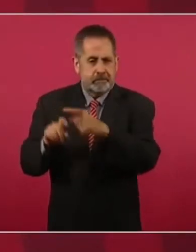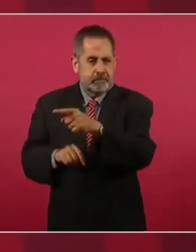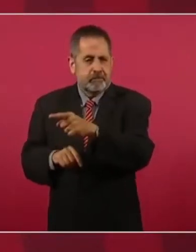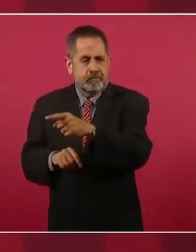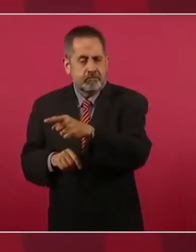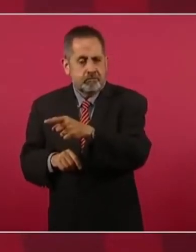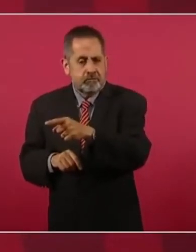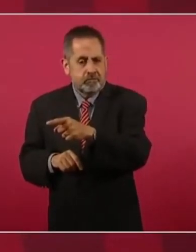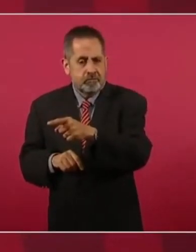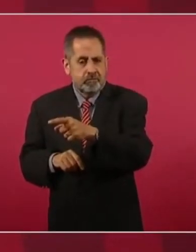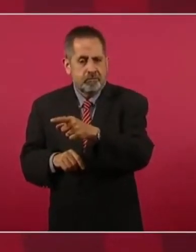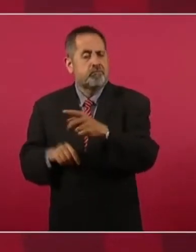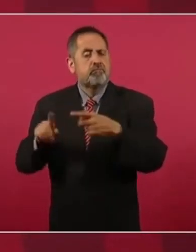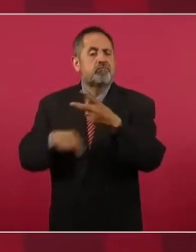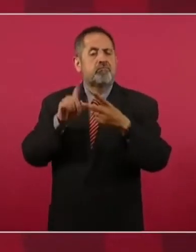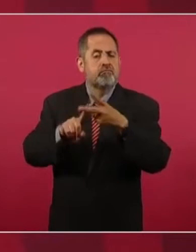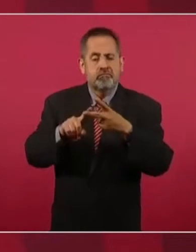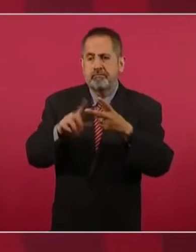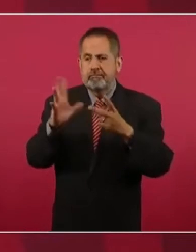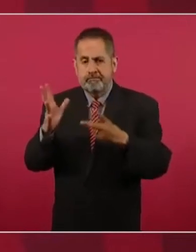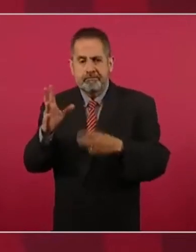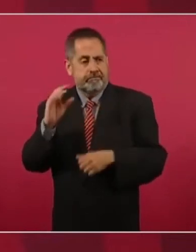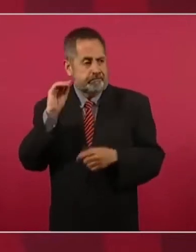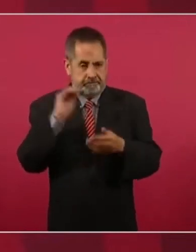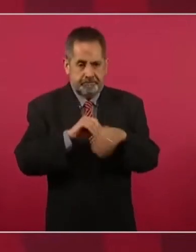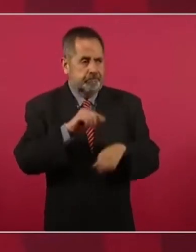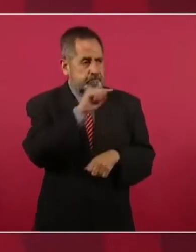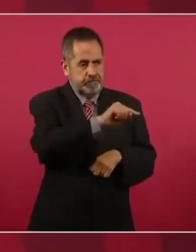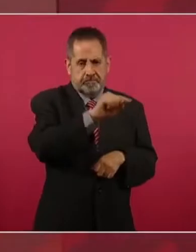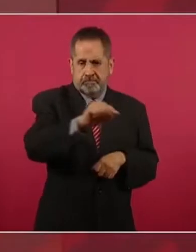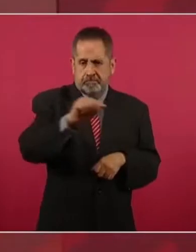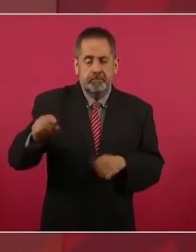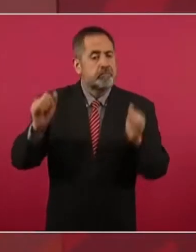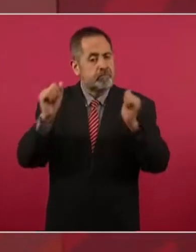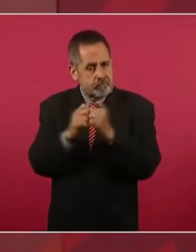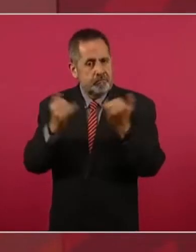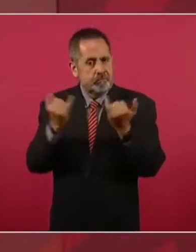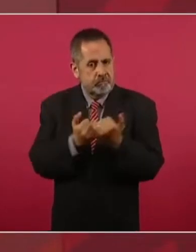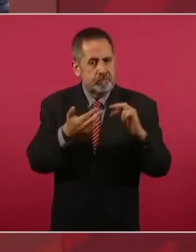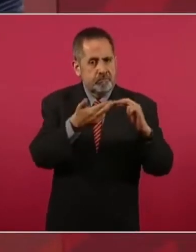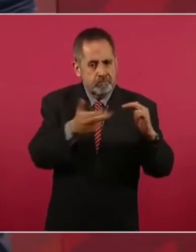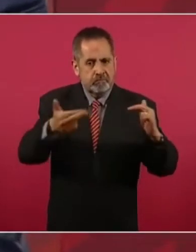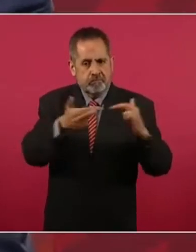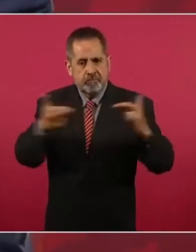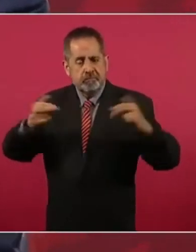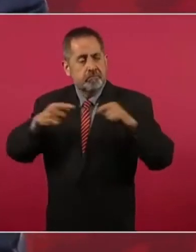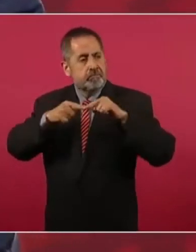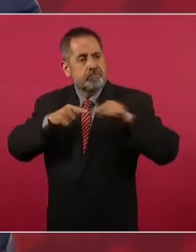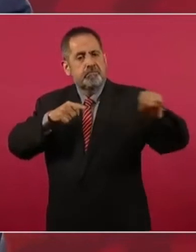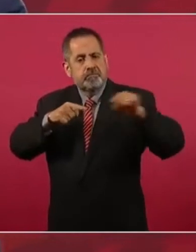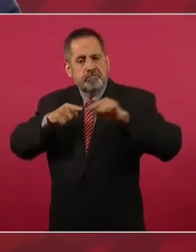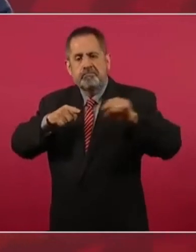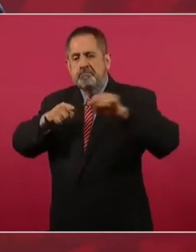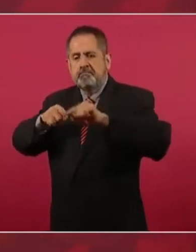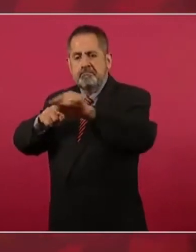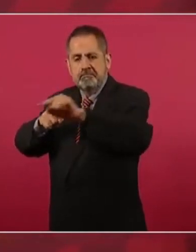y estas 5 plantas también con el tendido de líneas de